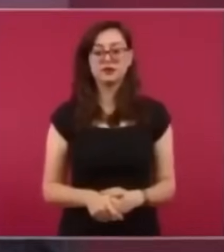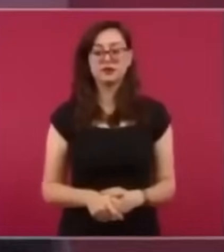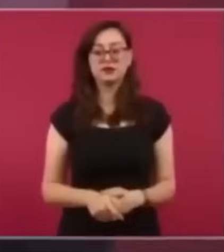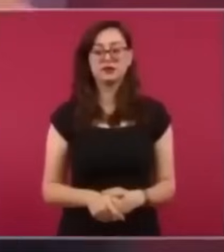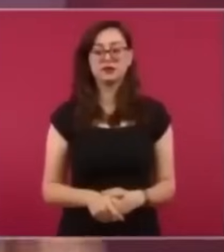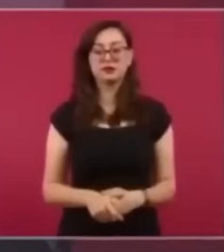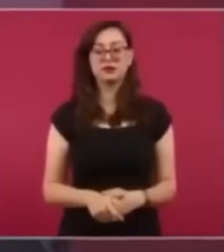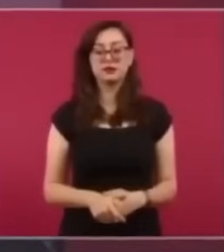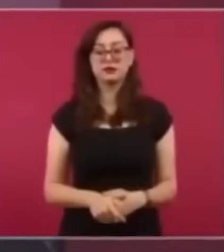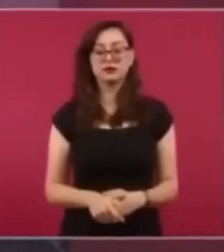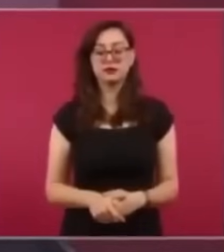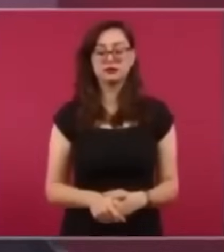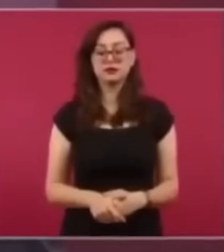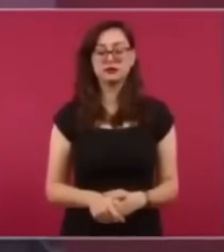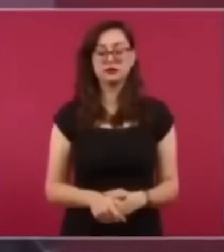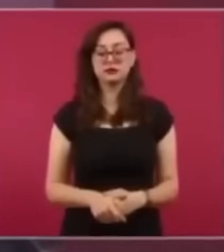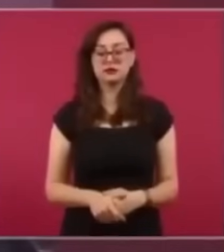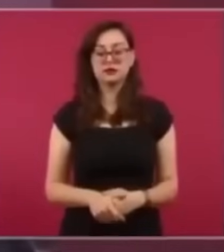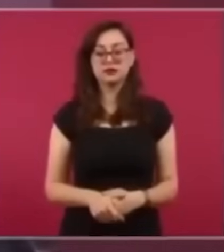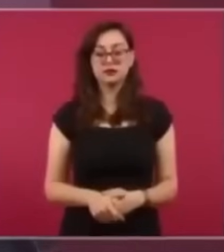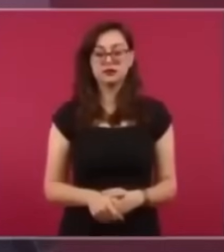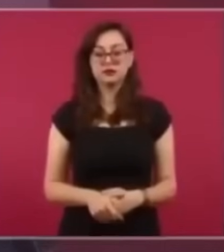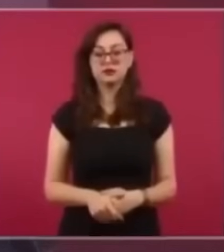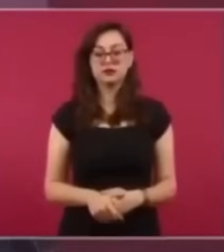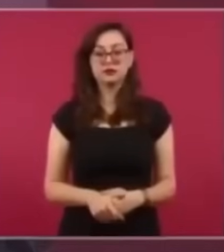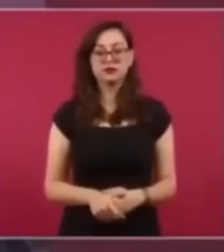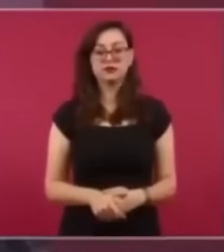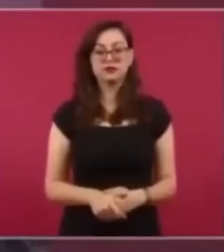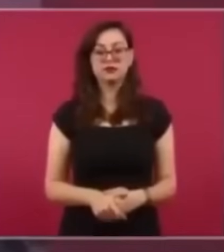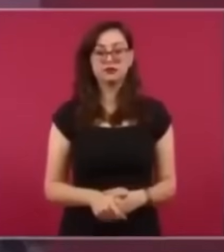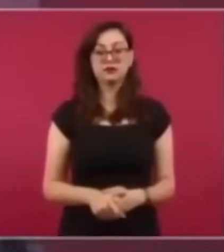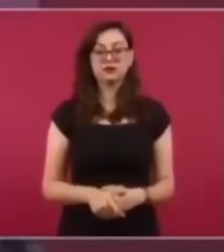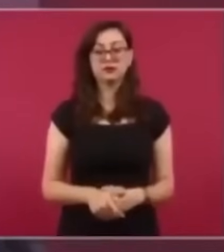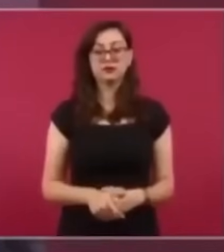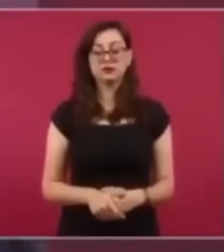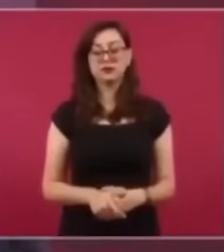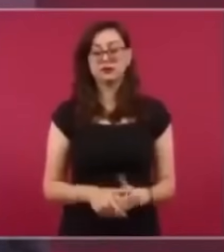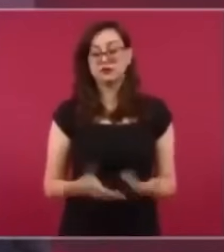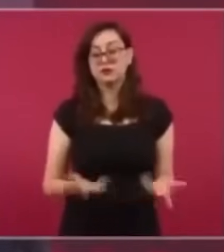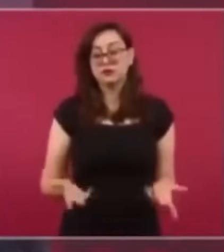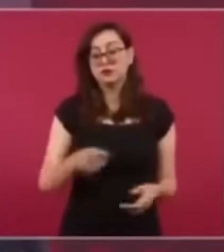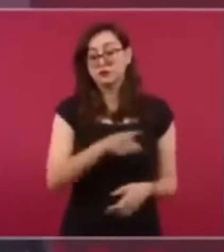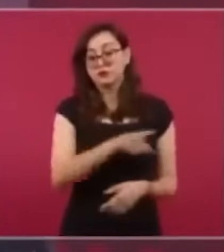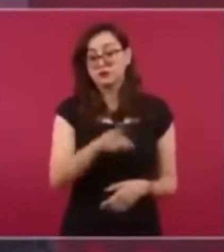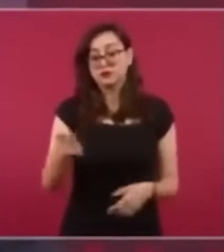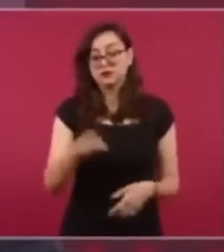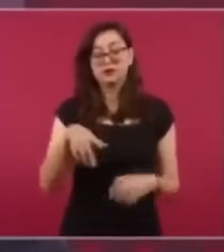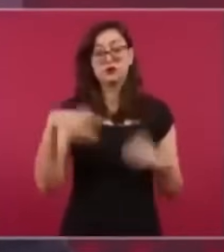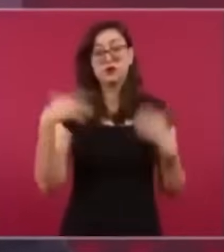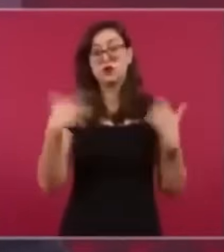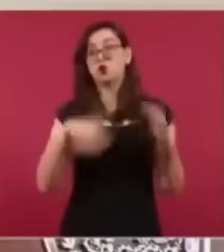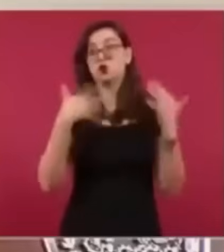la gran nota es que de una universidad del extranjero, de Canadá,